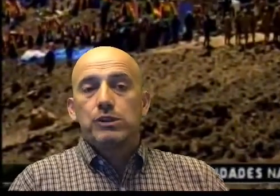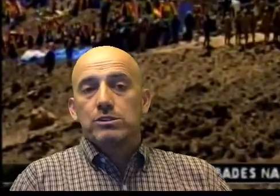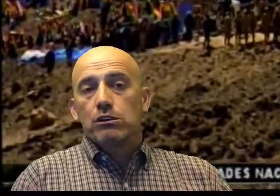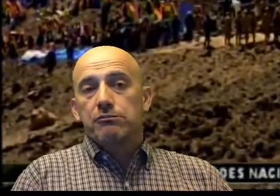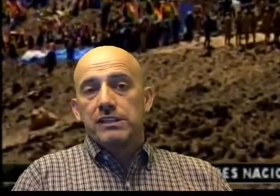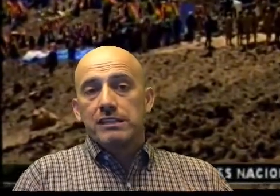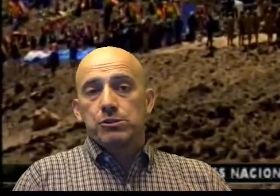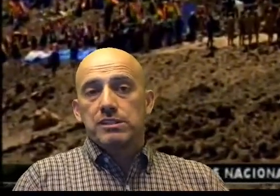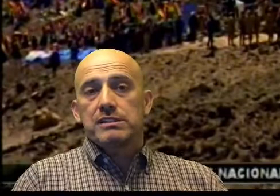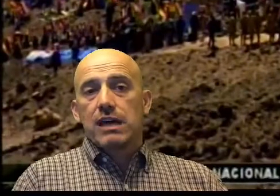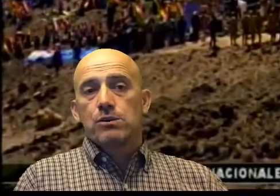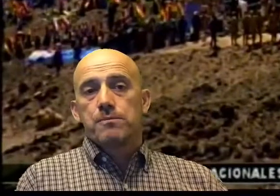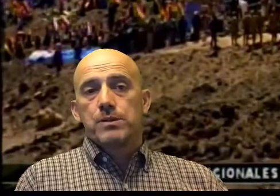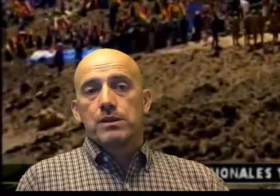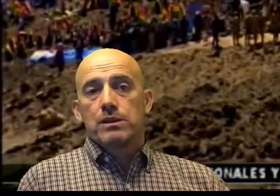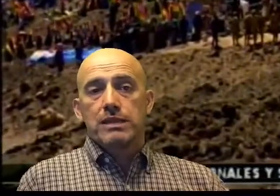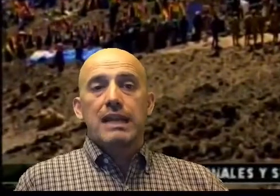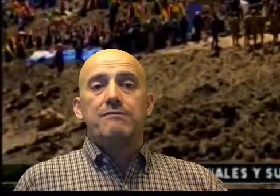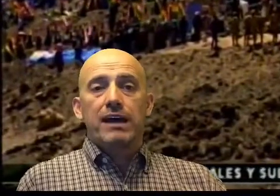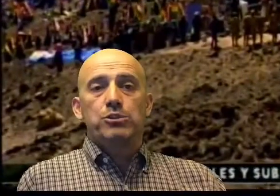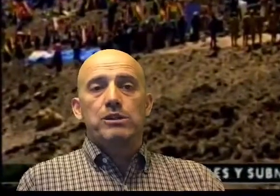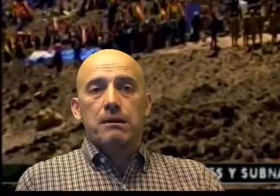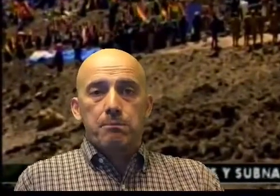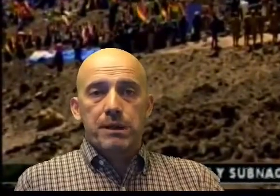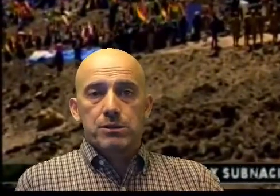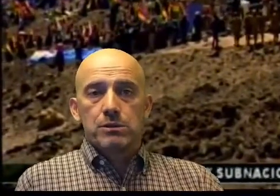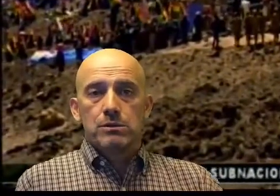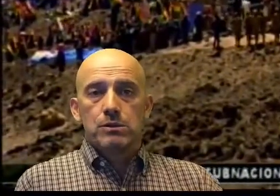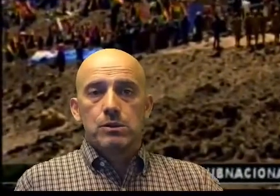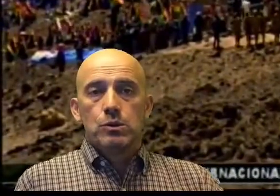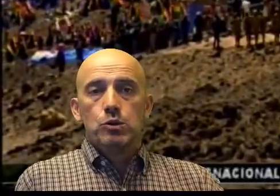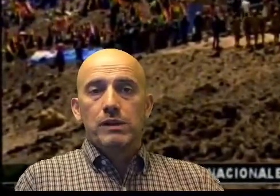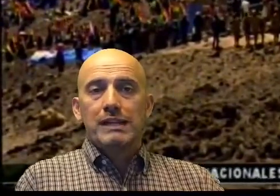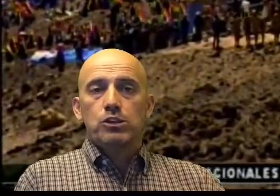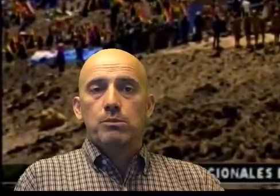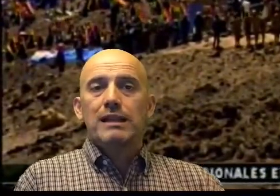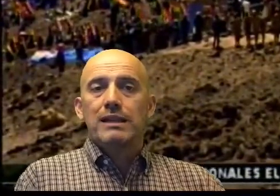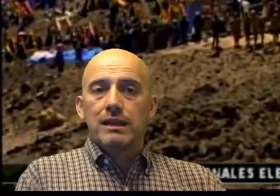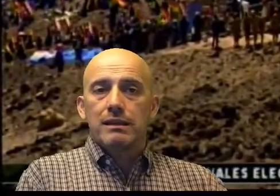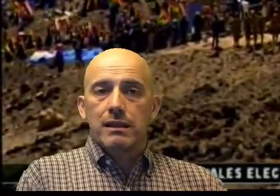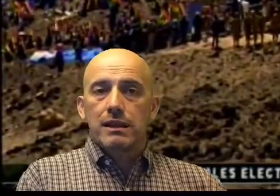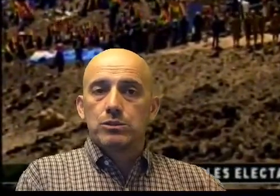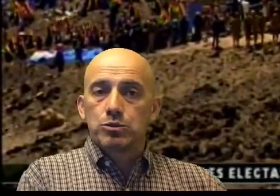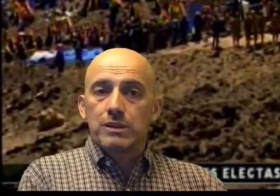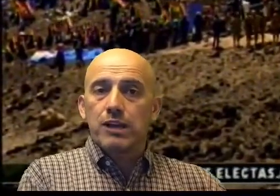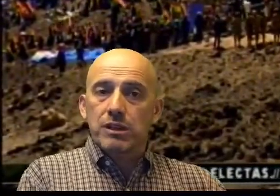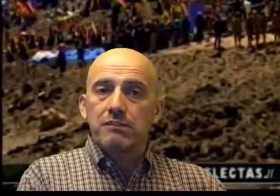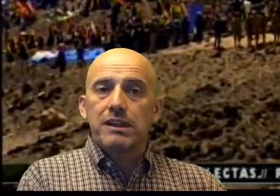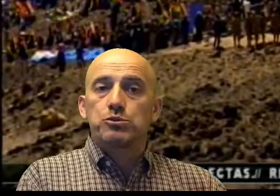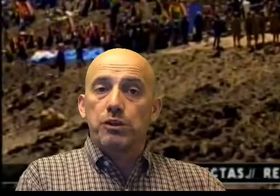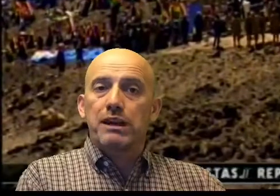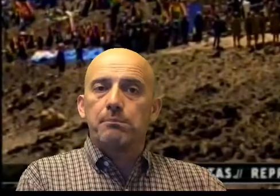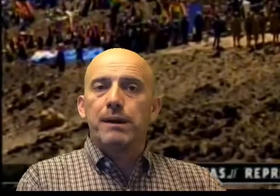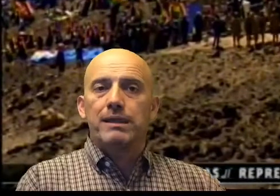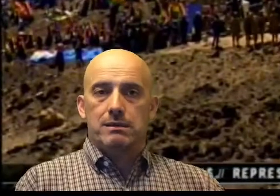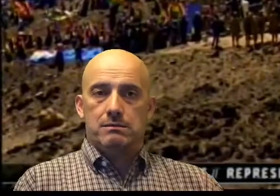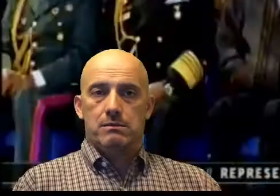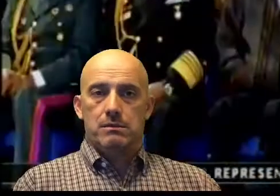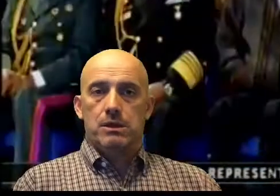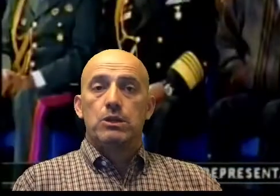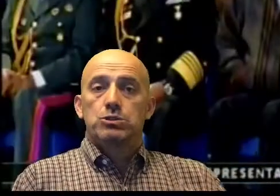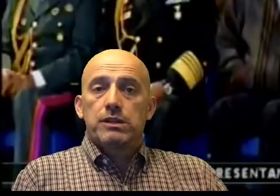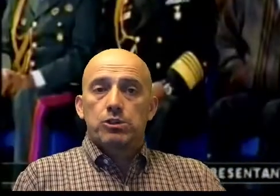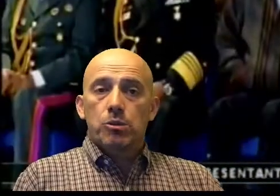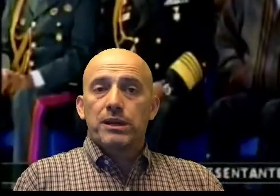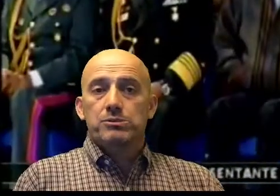y su gracia confidente y detectado del bando de cam pero no hubiera escrito mal de él en su diario de vida de su vida campaña